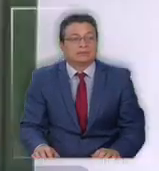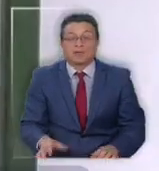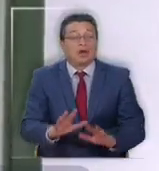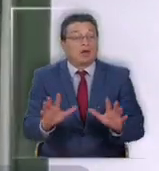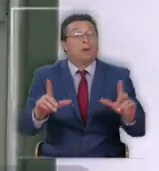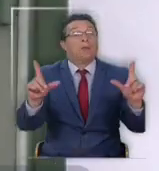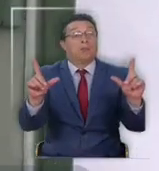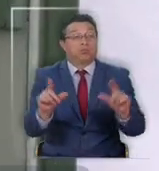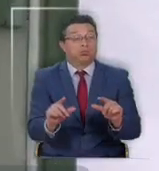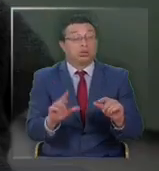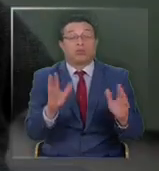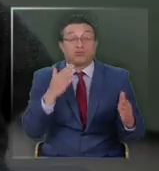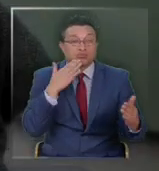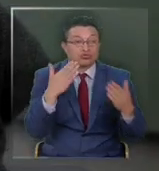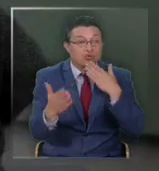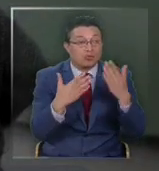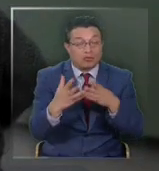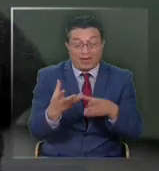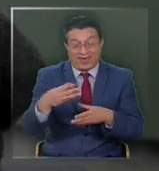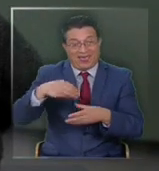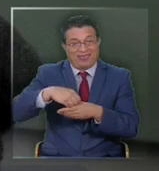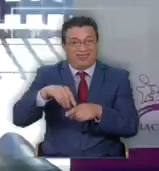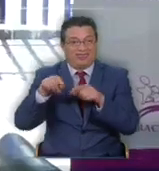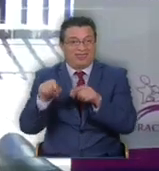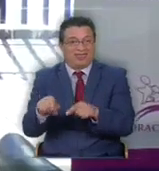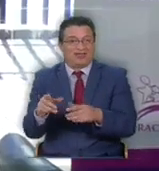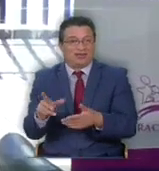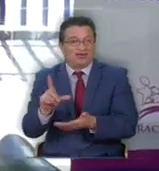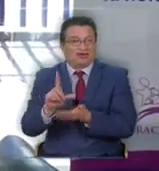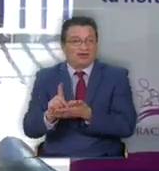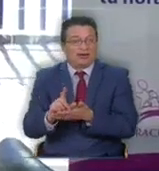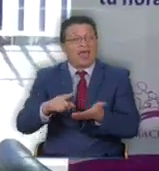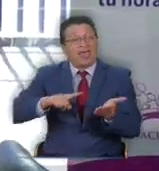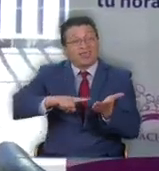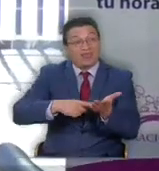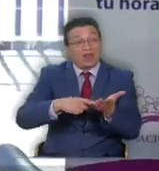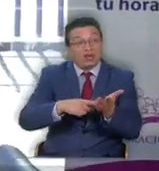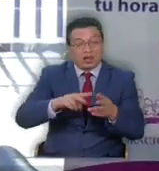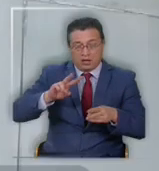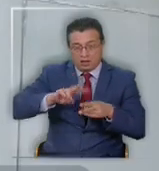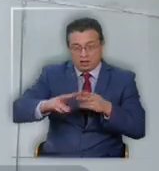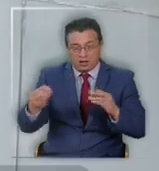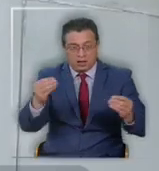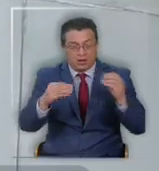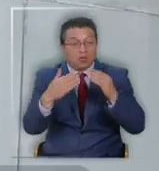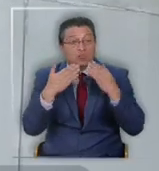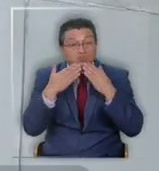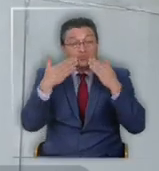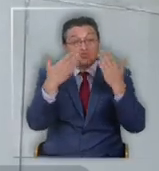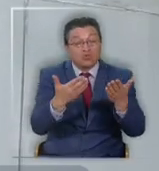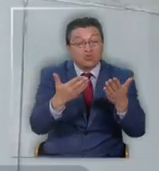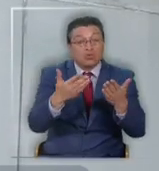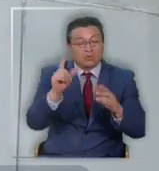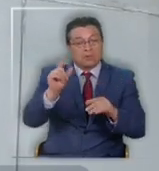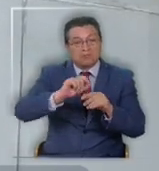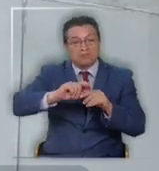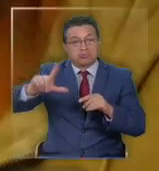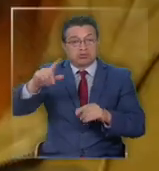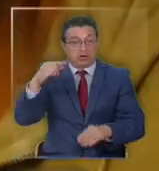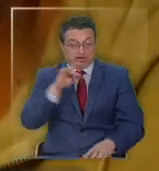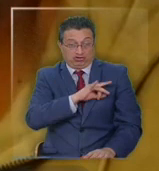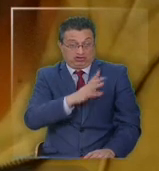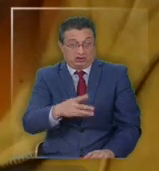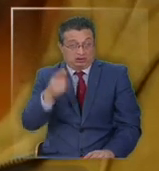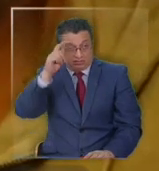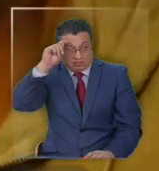reducen la posibilidad de contagio dentro del recinto, tecnología que fue diseñada y donada por un emprendedor nacional.